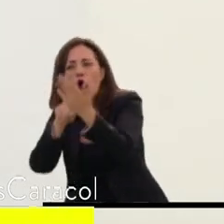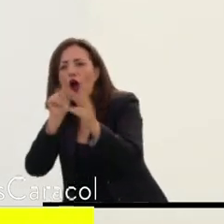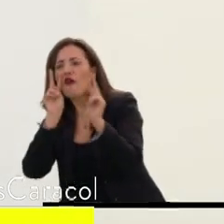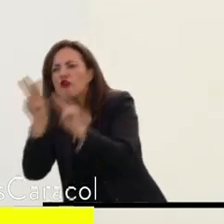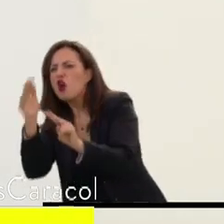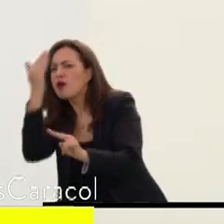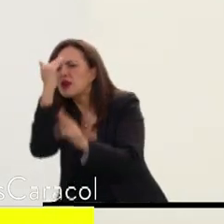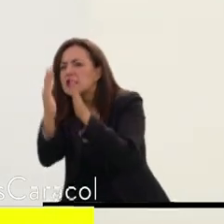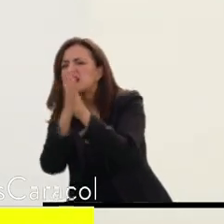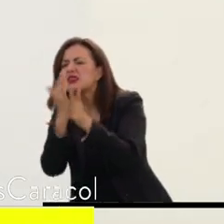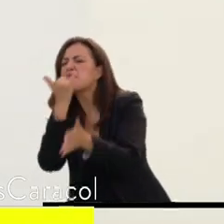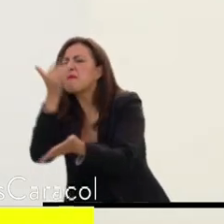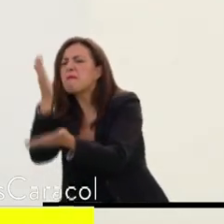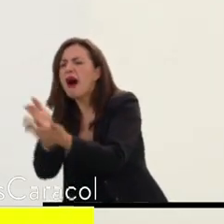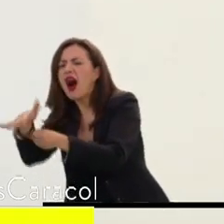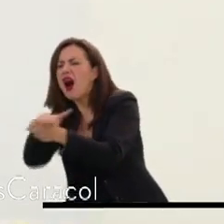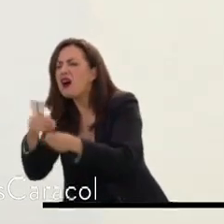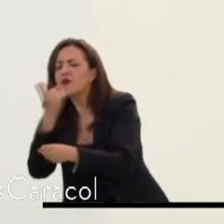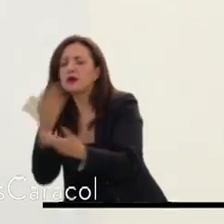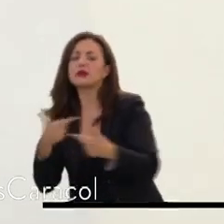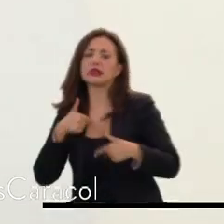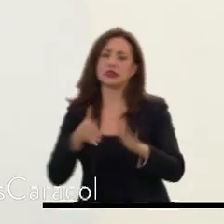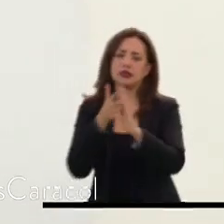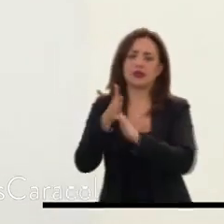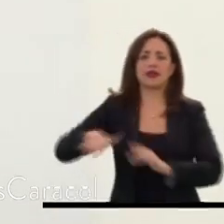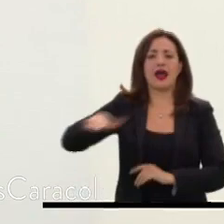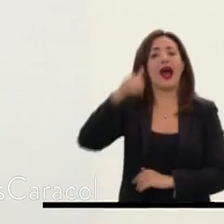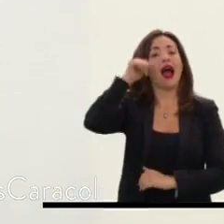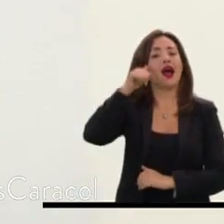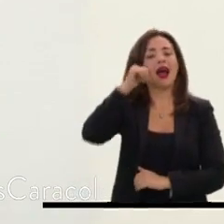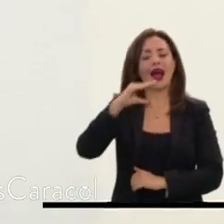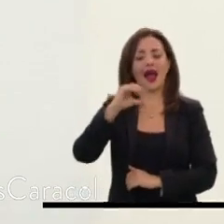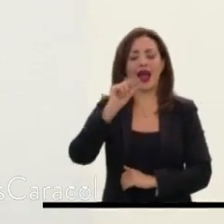del departamento de Arauca. En Arauca, Carlos Pérez, Noticias Caracol.